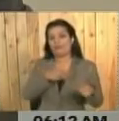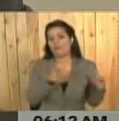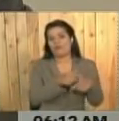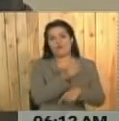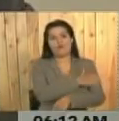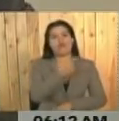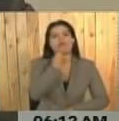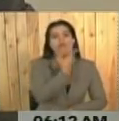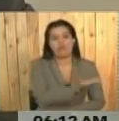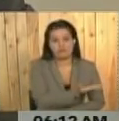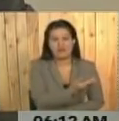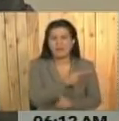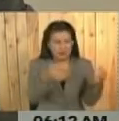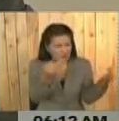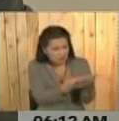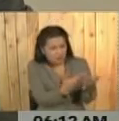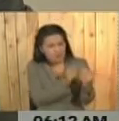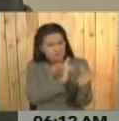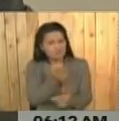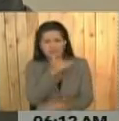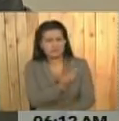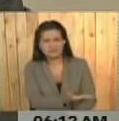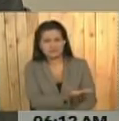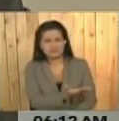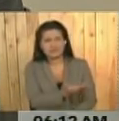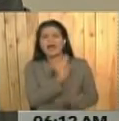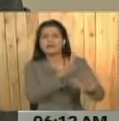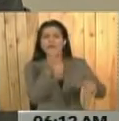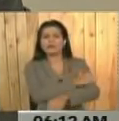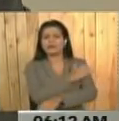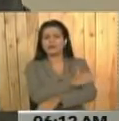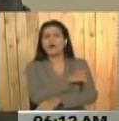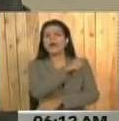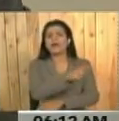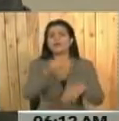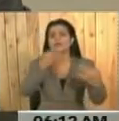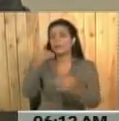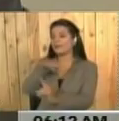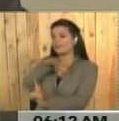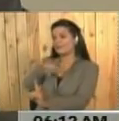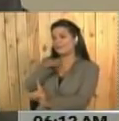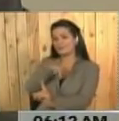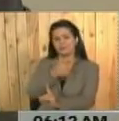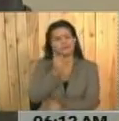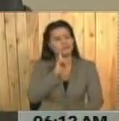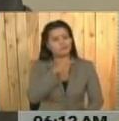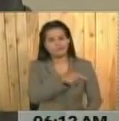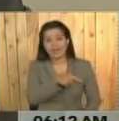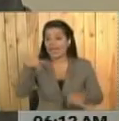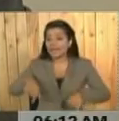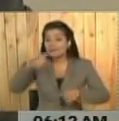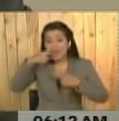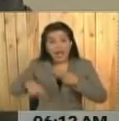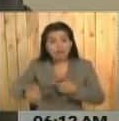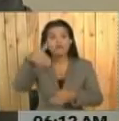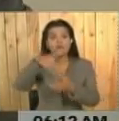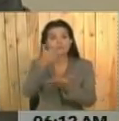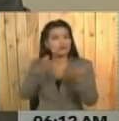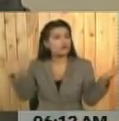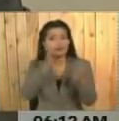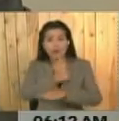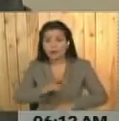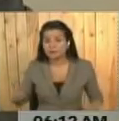de ahí no pasa es una es una oferta engañosa que siguen haciéndole al país este año no hay referéndum revocatorio ellos lo saben Pero además el